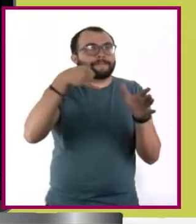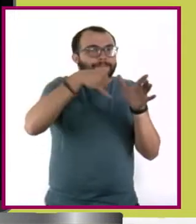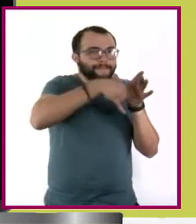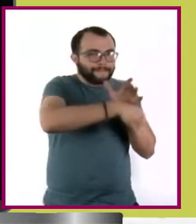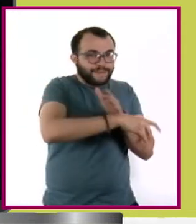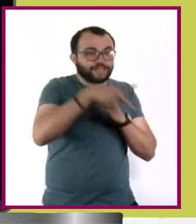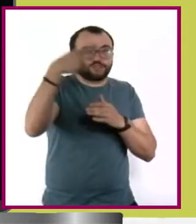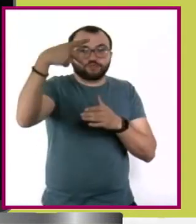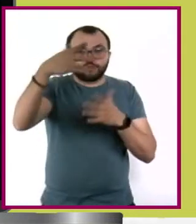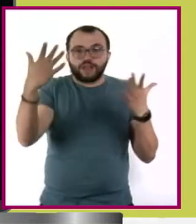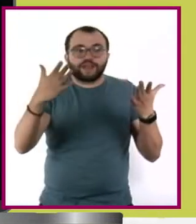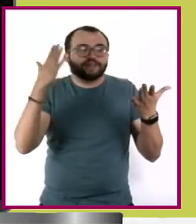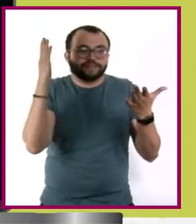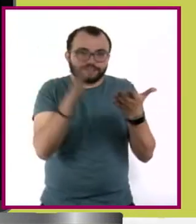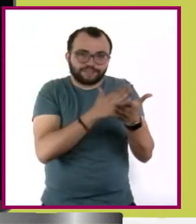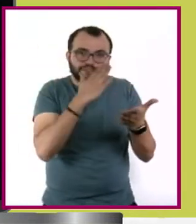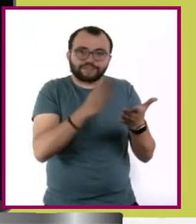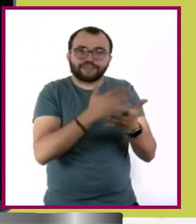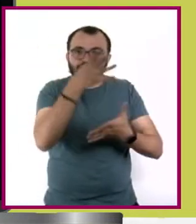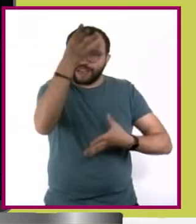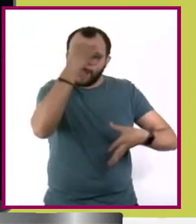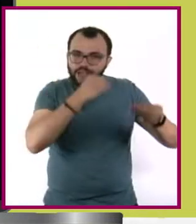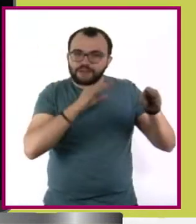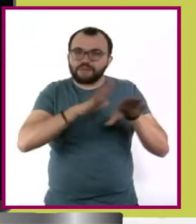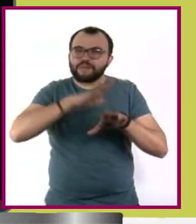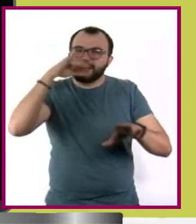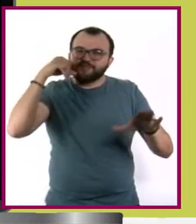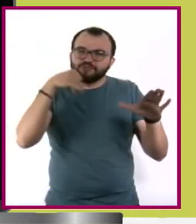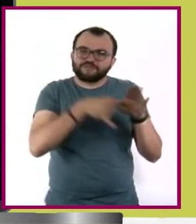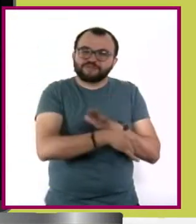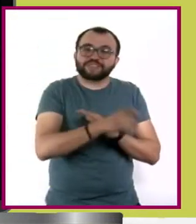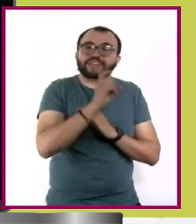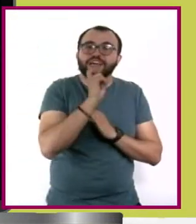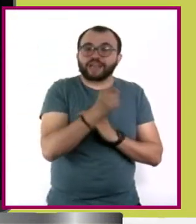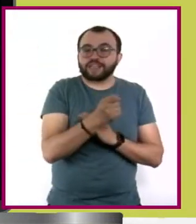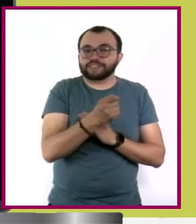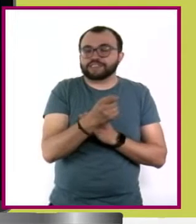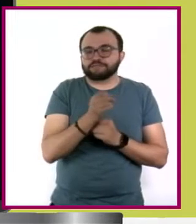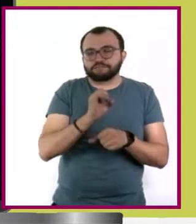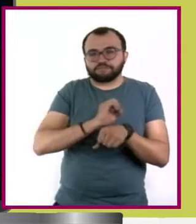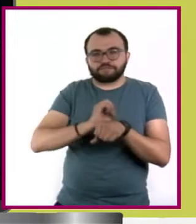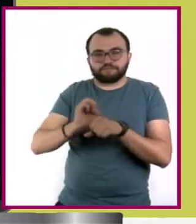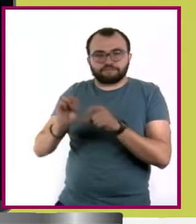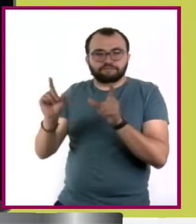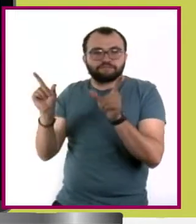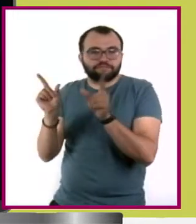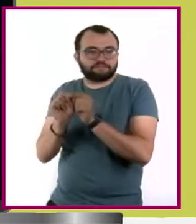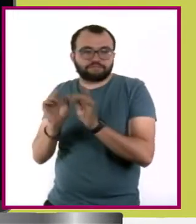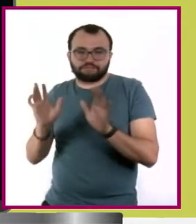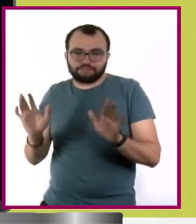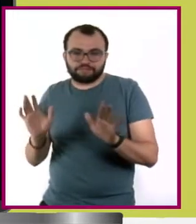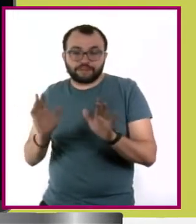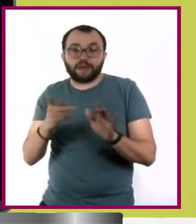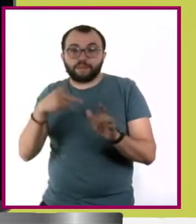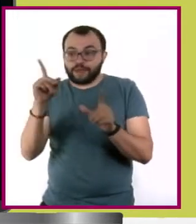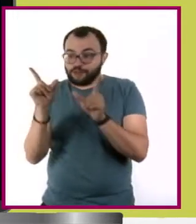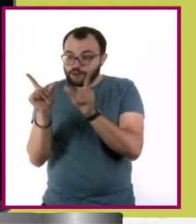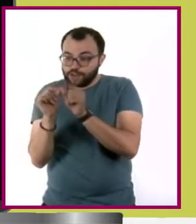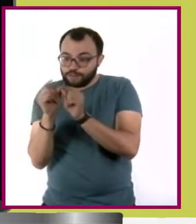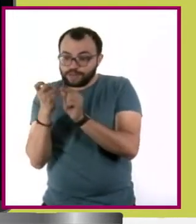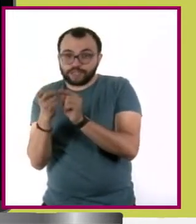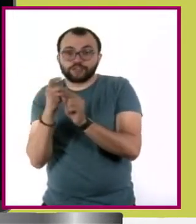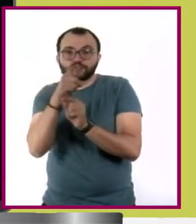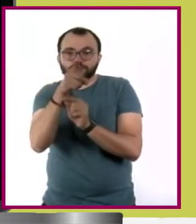tus propios medios vayas más allá del simple resumen. Pero el resumen fue el que te capturó la